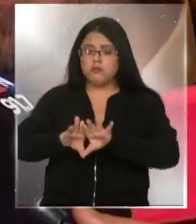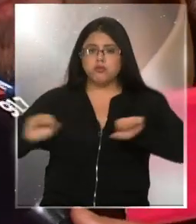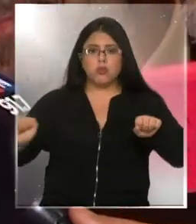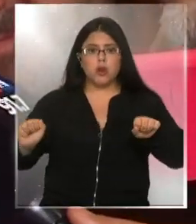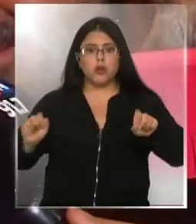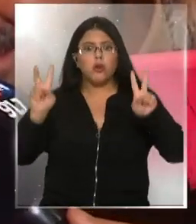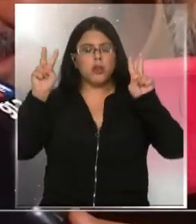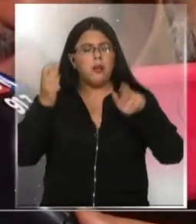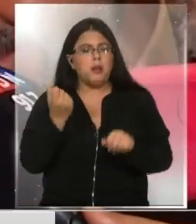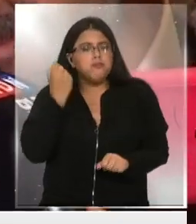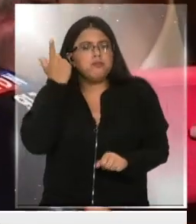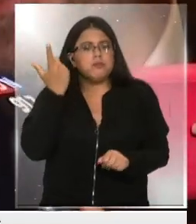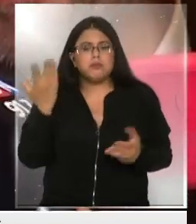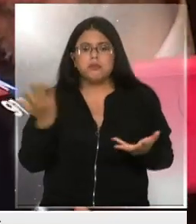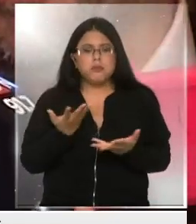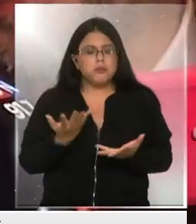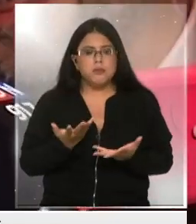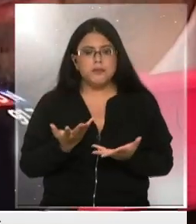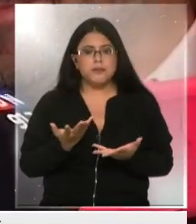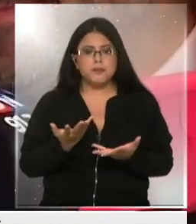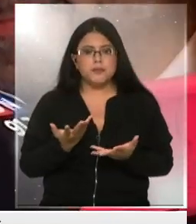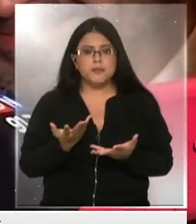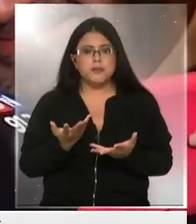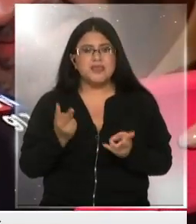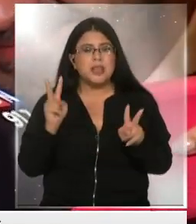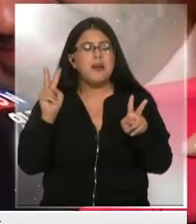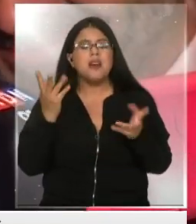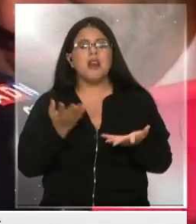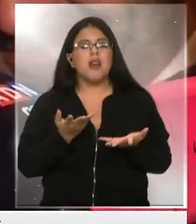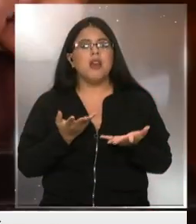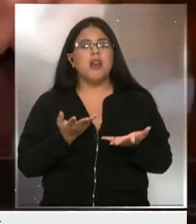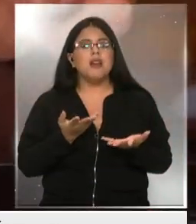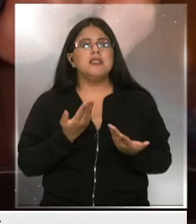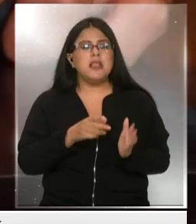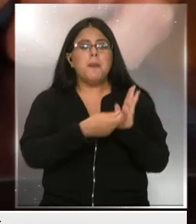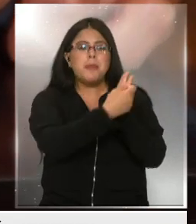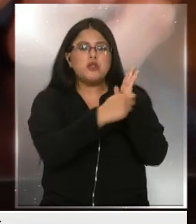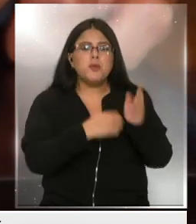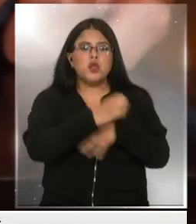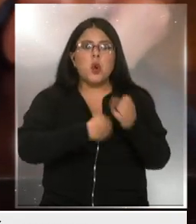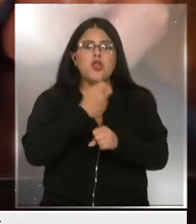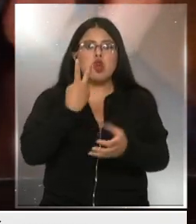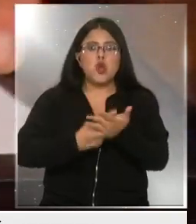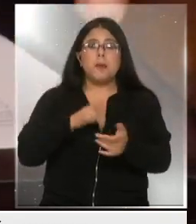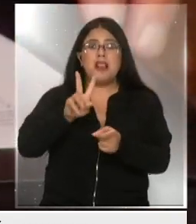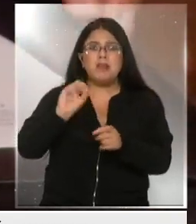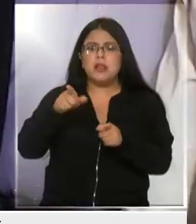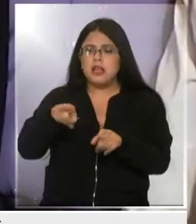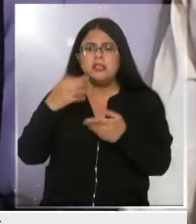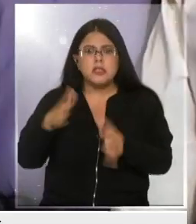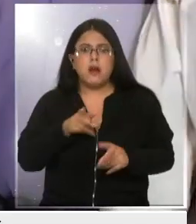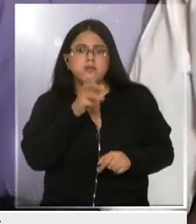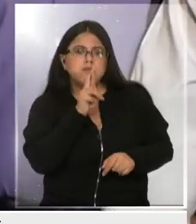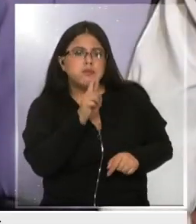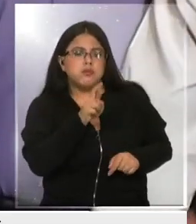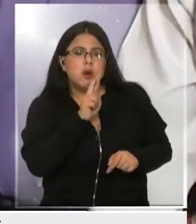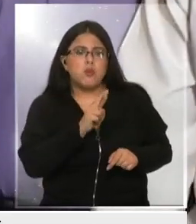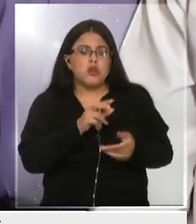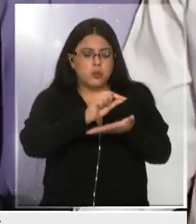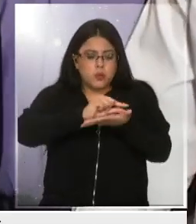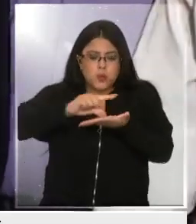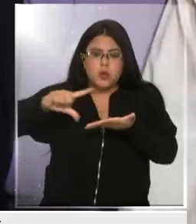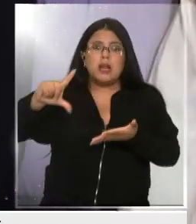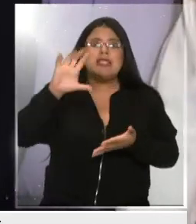marco de entendimiento en el marco del presupuesto del año 2020. Es la respuesta a la aprobación de la Cámara de Diputados del aumento